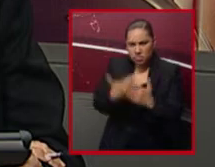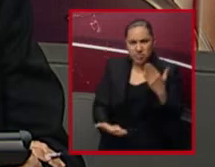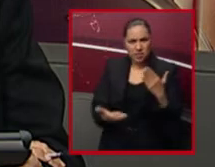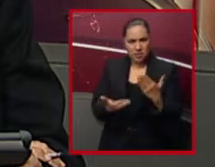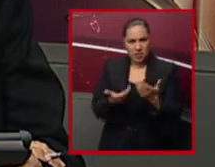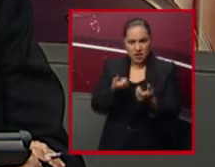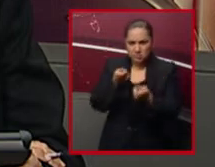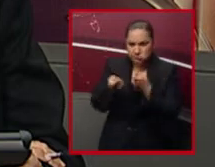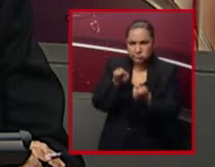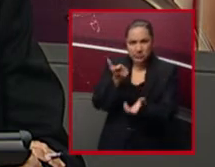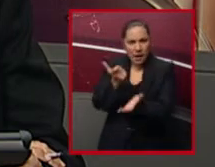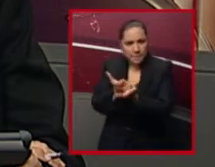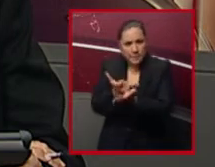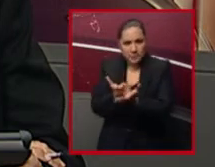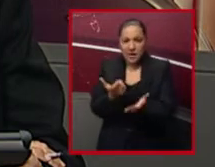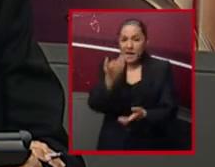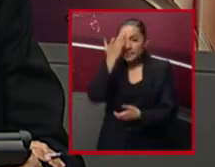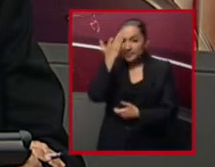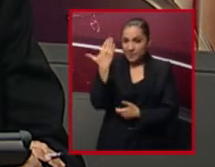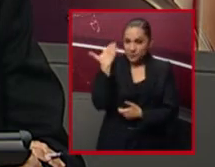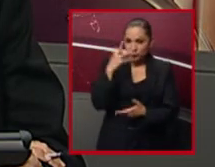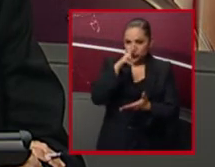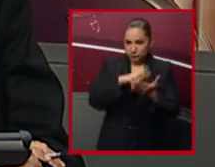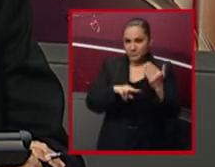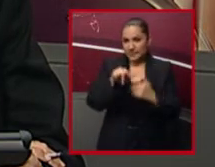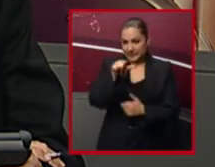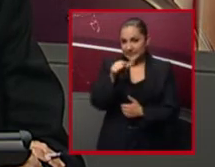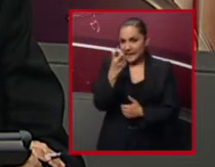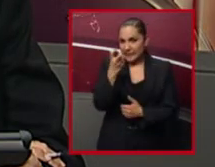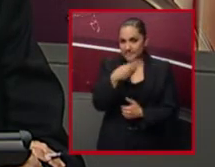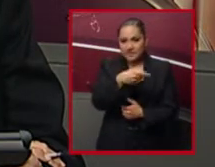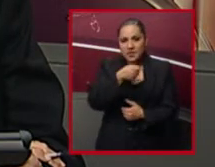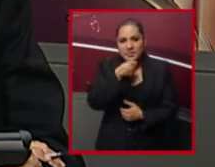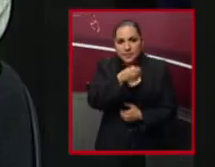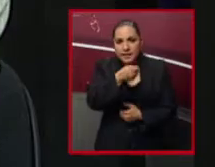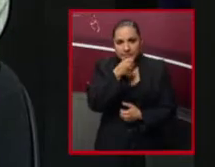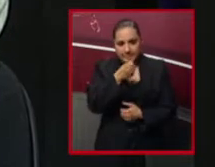con él en el año de 2017 en este espacio informativo.